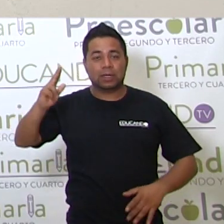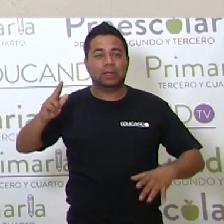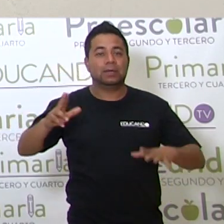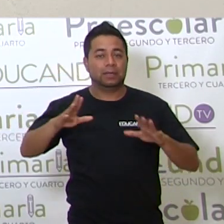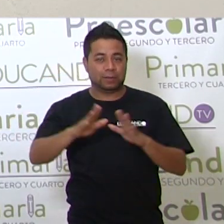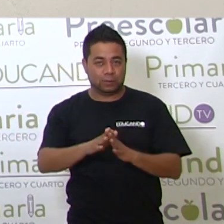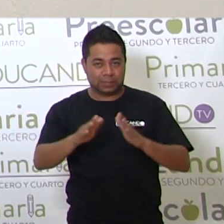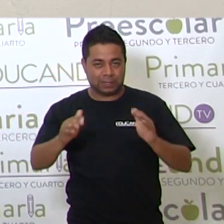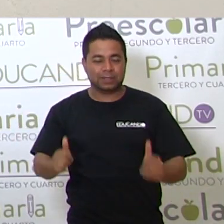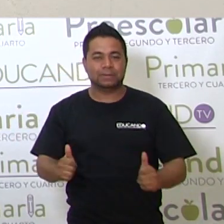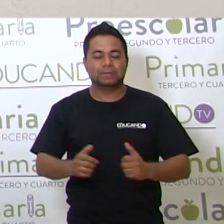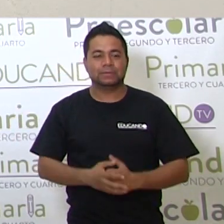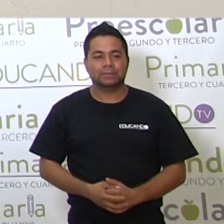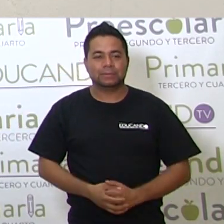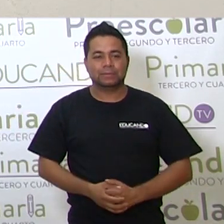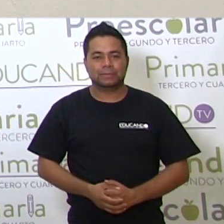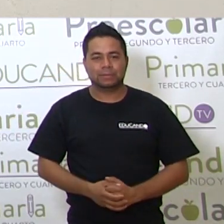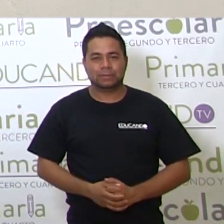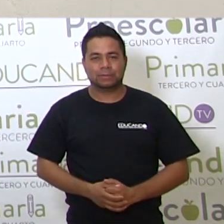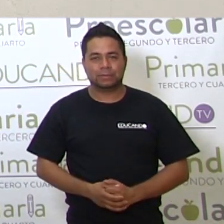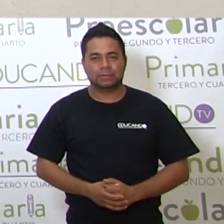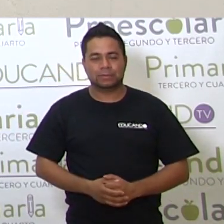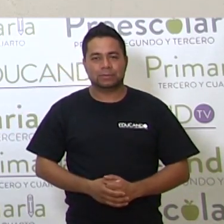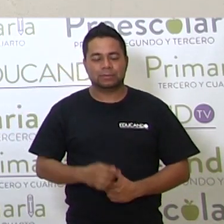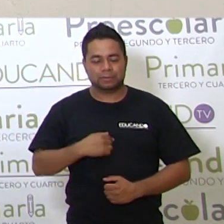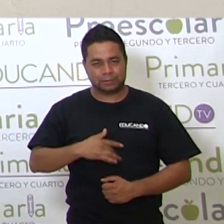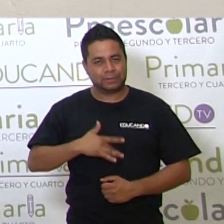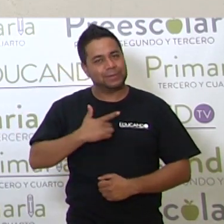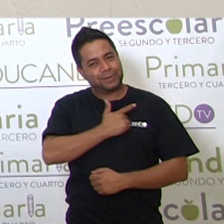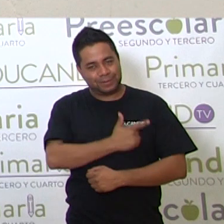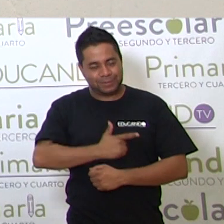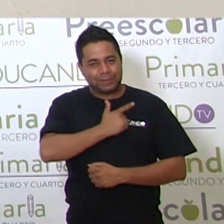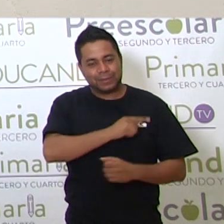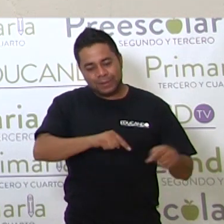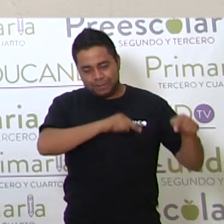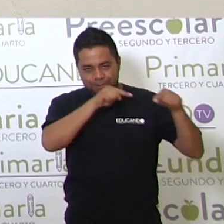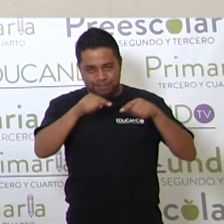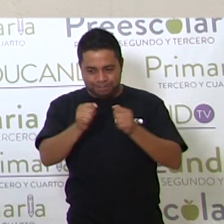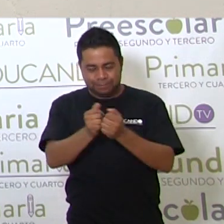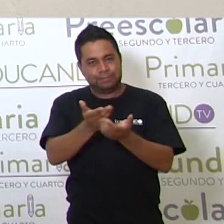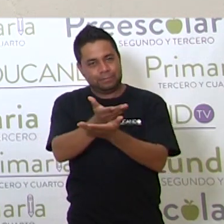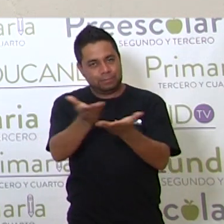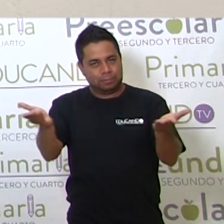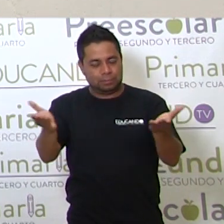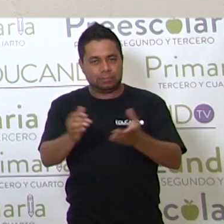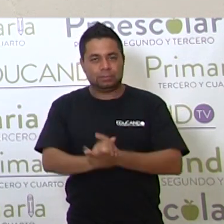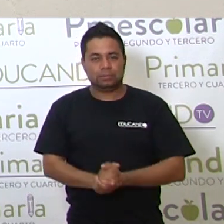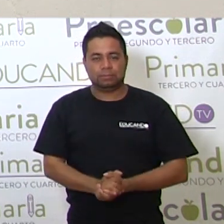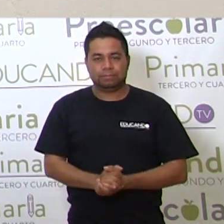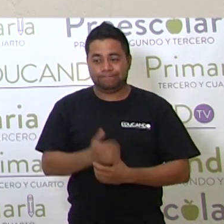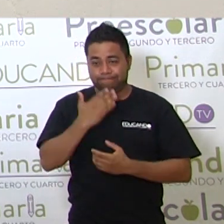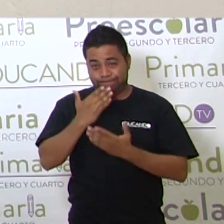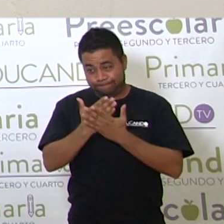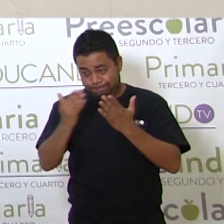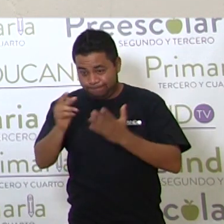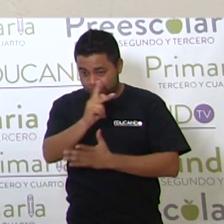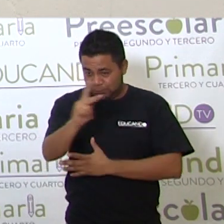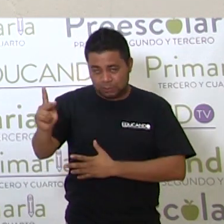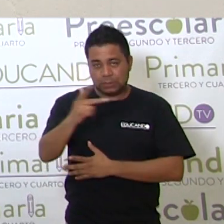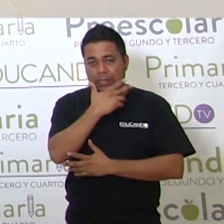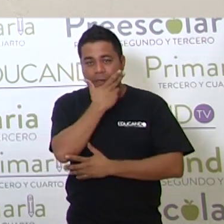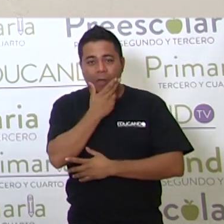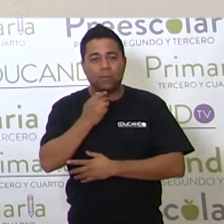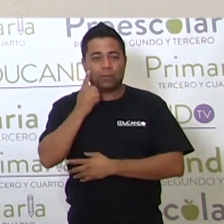¿Qué tal? ¿Cómo están? Me da mucho gusto estar con todas ustedes. Bienvenidos todos y todas